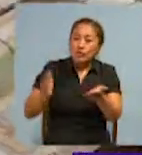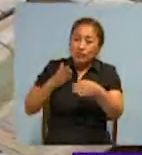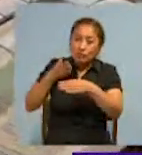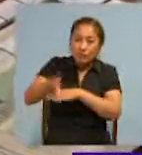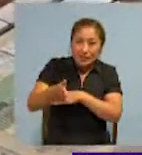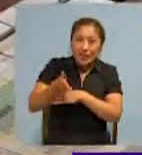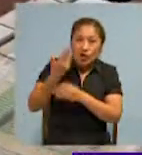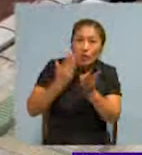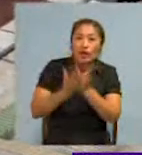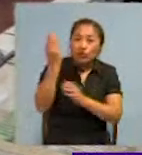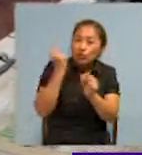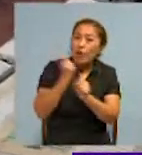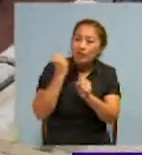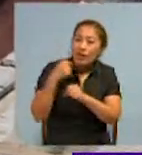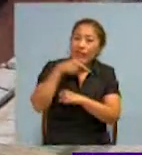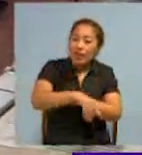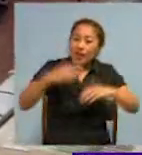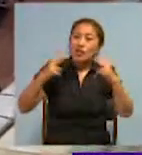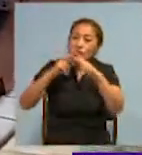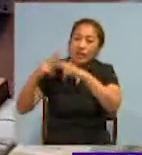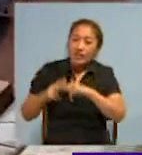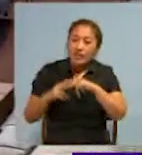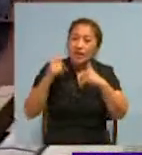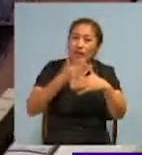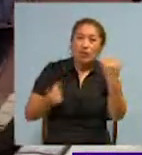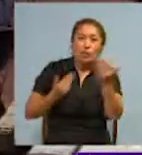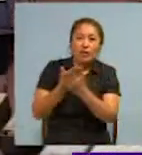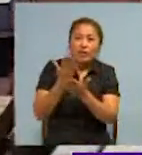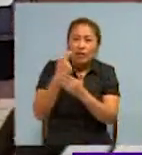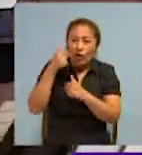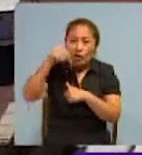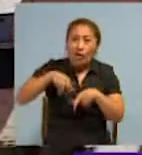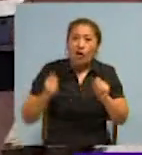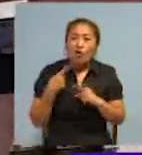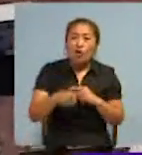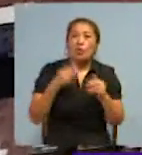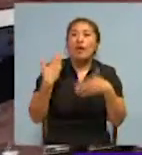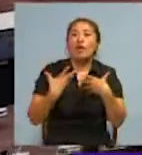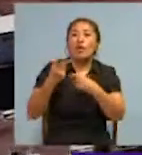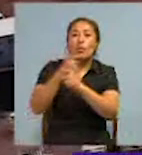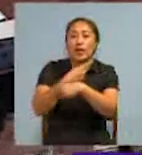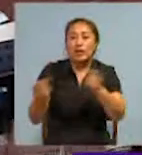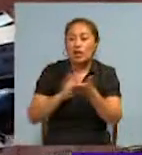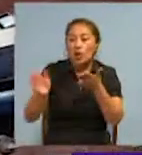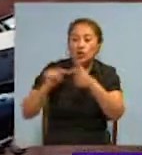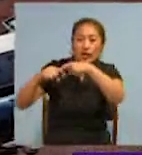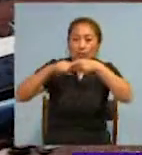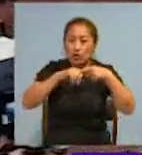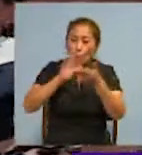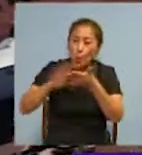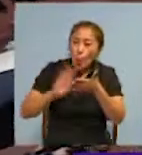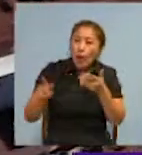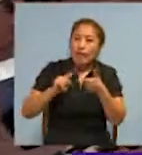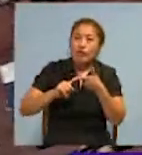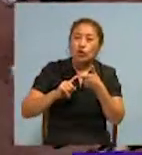dirección provincial de vialidad por eso también en el proceso de licitación en el que nos encontramos hoy para la compra de nueva maquinaria para la compra